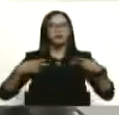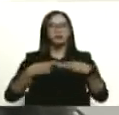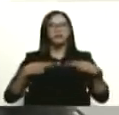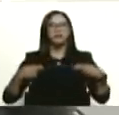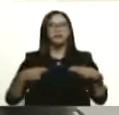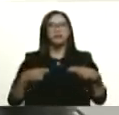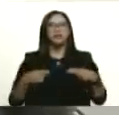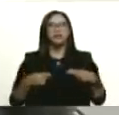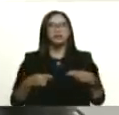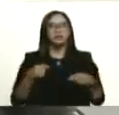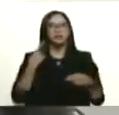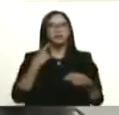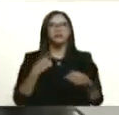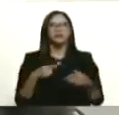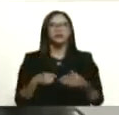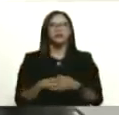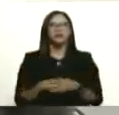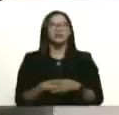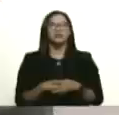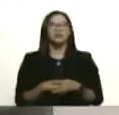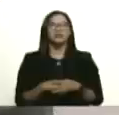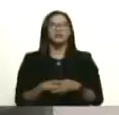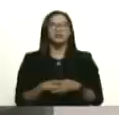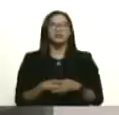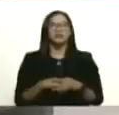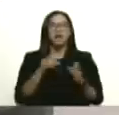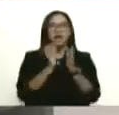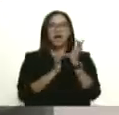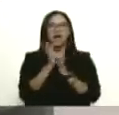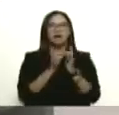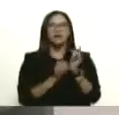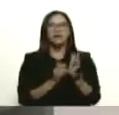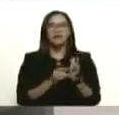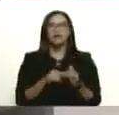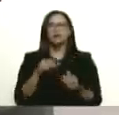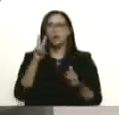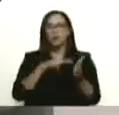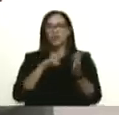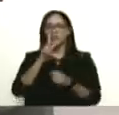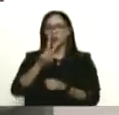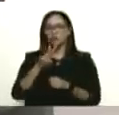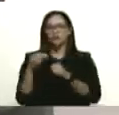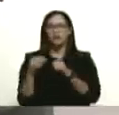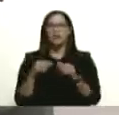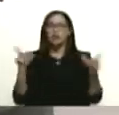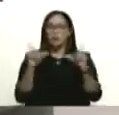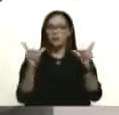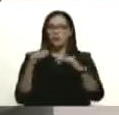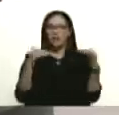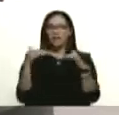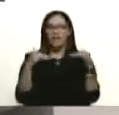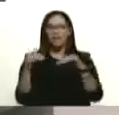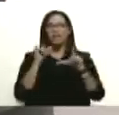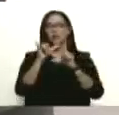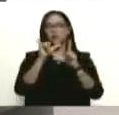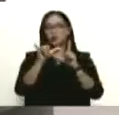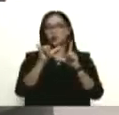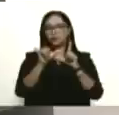lo ponen y yo estoy seguro que sale en algún lado, ¿no? Claro, abril 2002, los medios de la guerra, te va a lanzar el link de YouTube te va a lanzar de